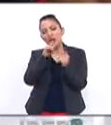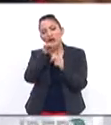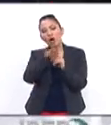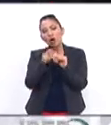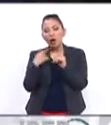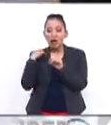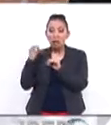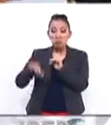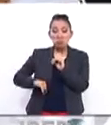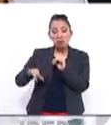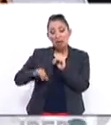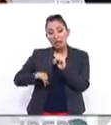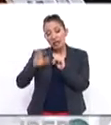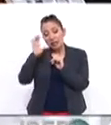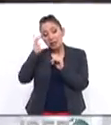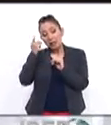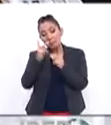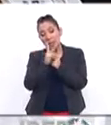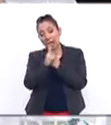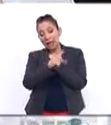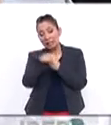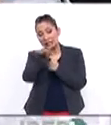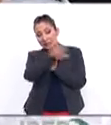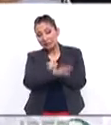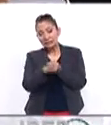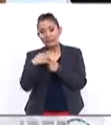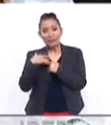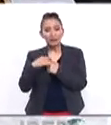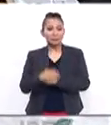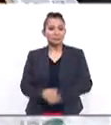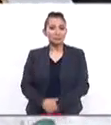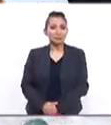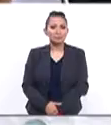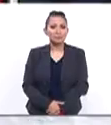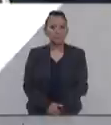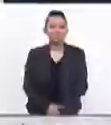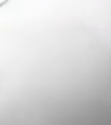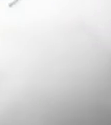el creciente interés comercial entre los países de nuestra región y el gigante asiático.